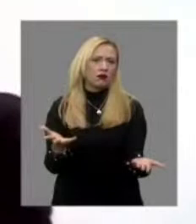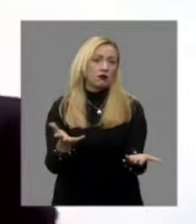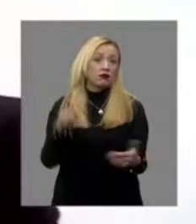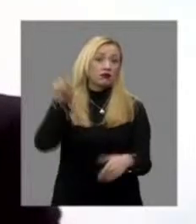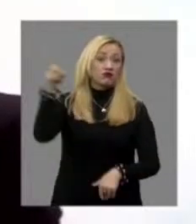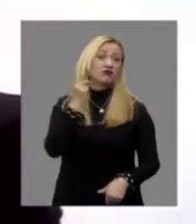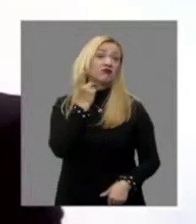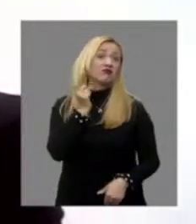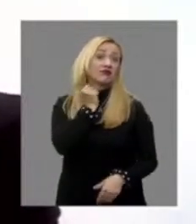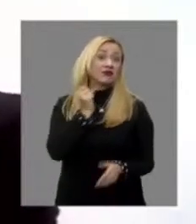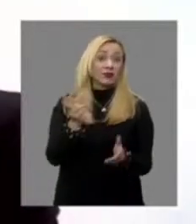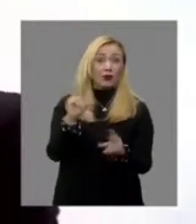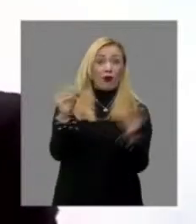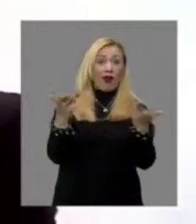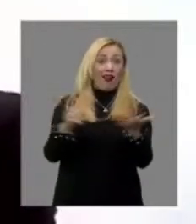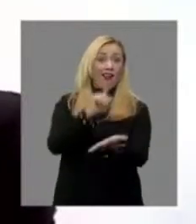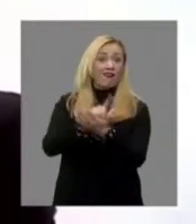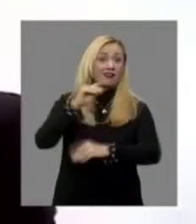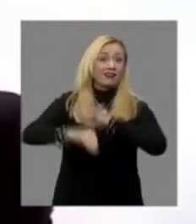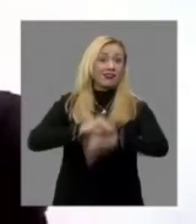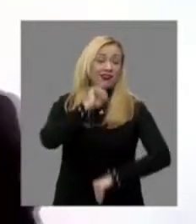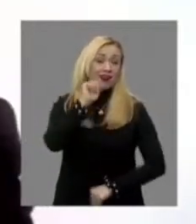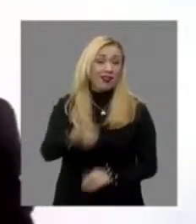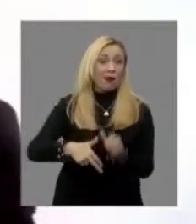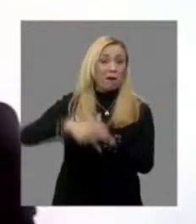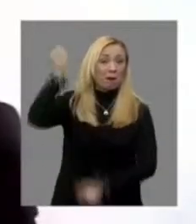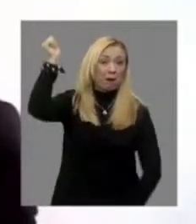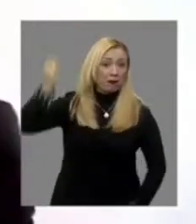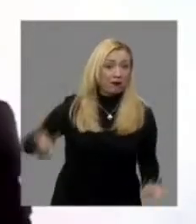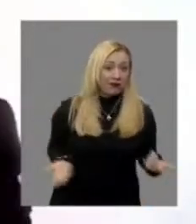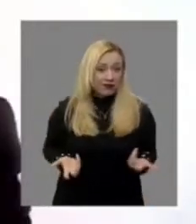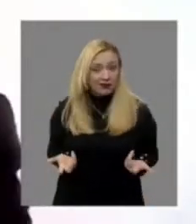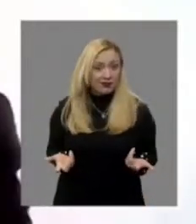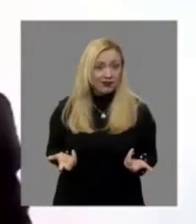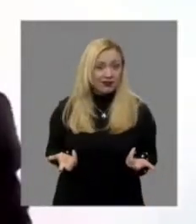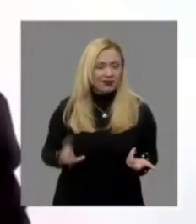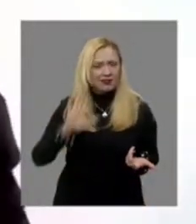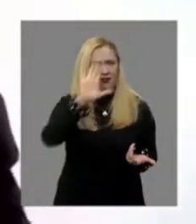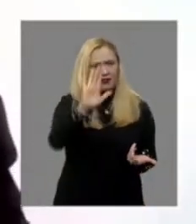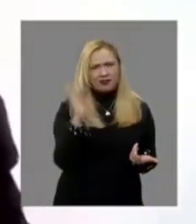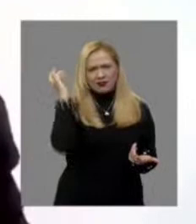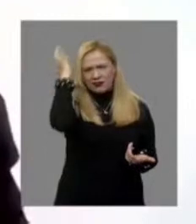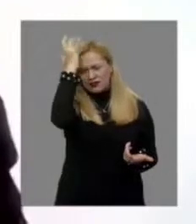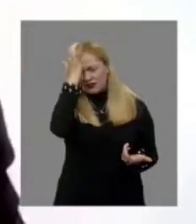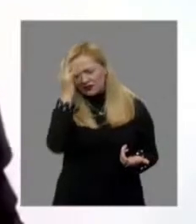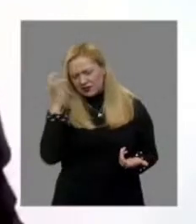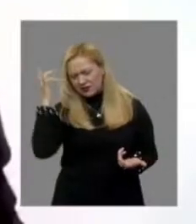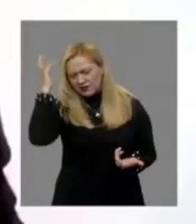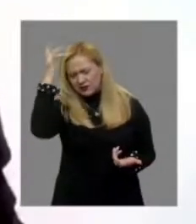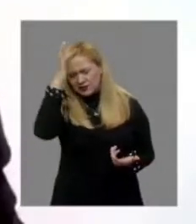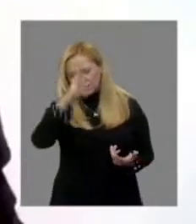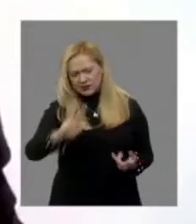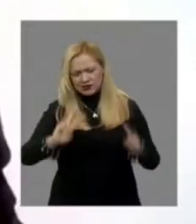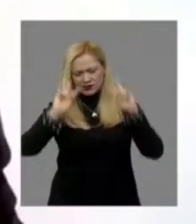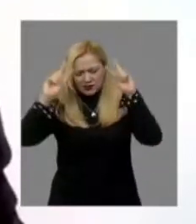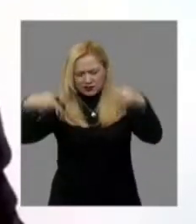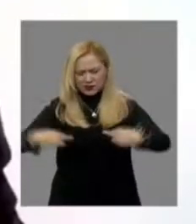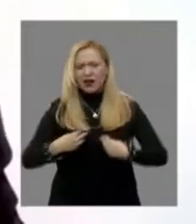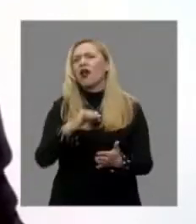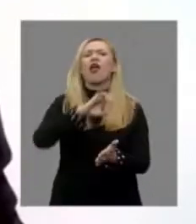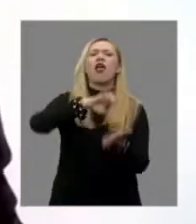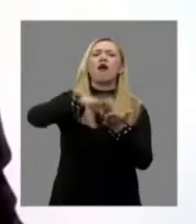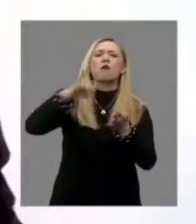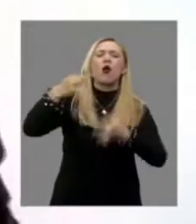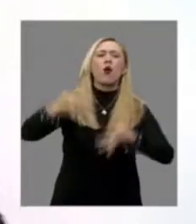legislativa, que a su vez conlleva un reanálisis de los efectos, por ejemplo, del juicio